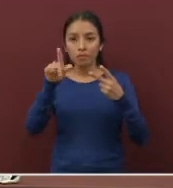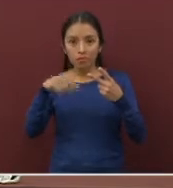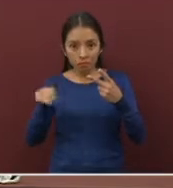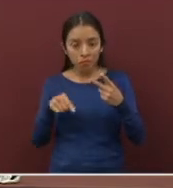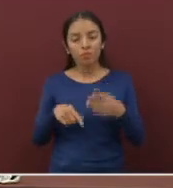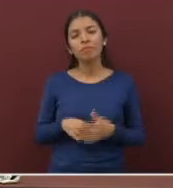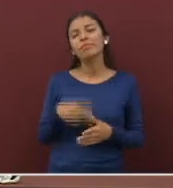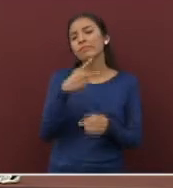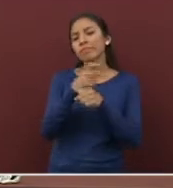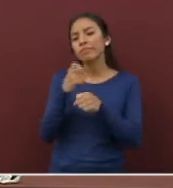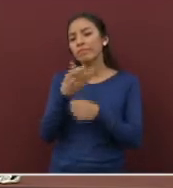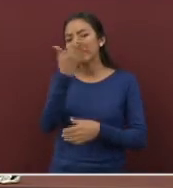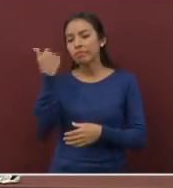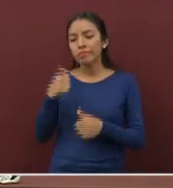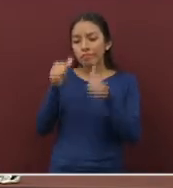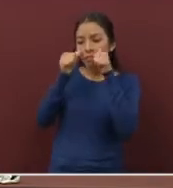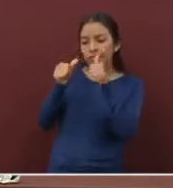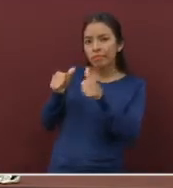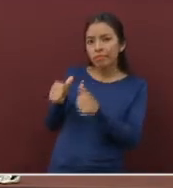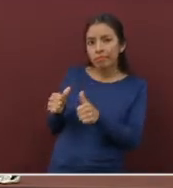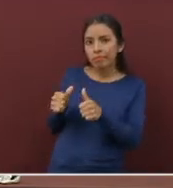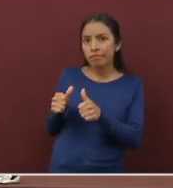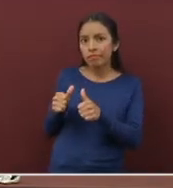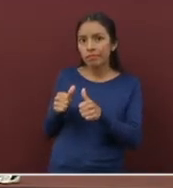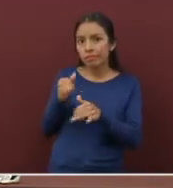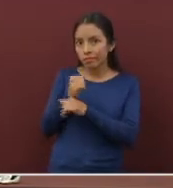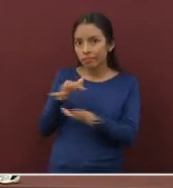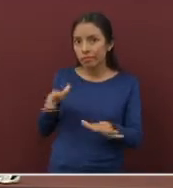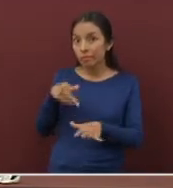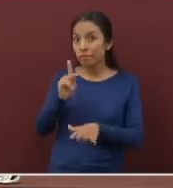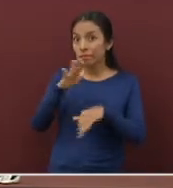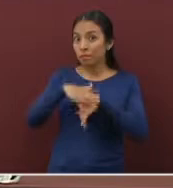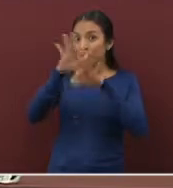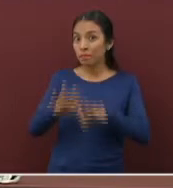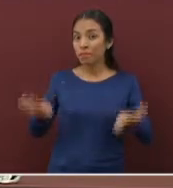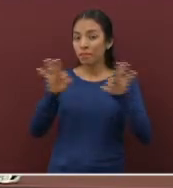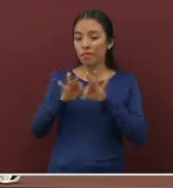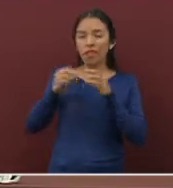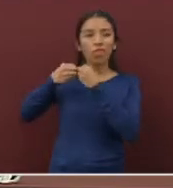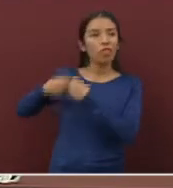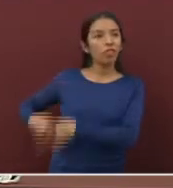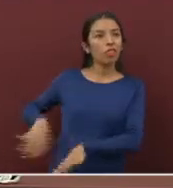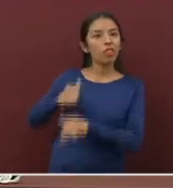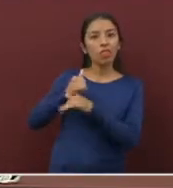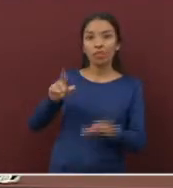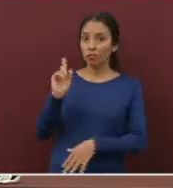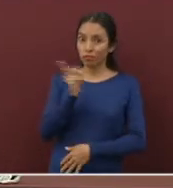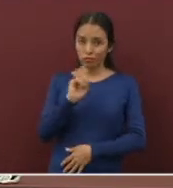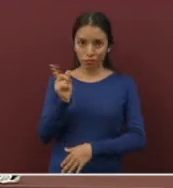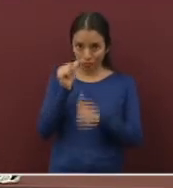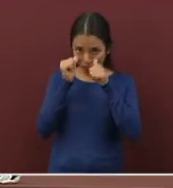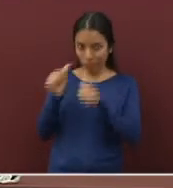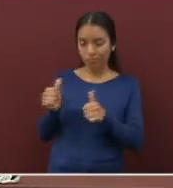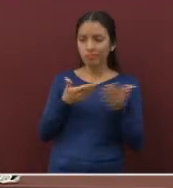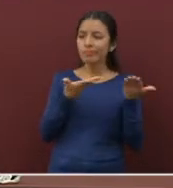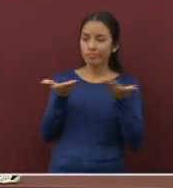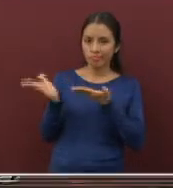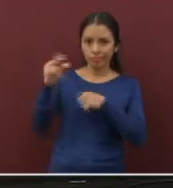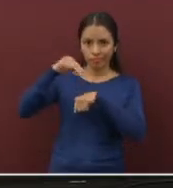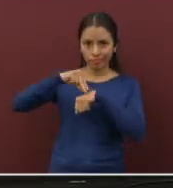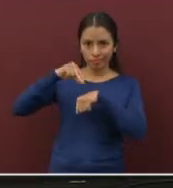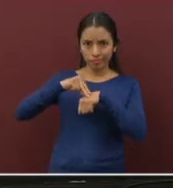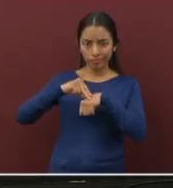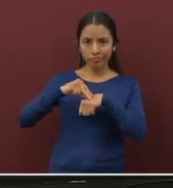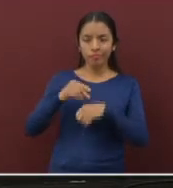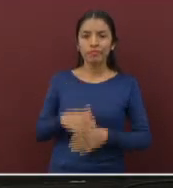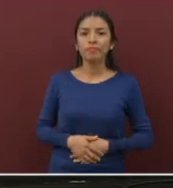pongan mucha atención y sobre todo a que no aflojen las medidas de protección sanitaria adelante doctora espejo